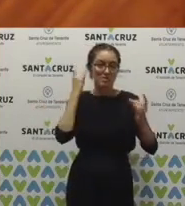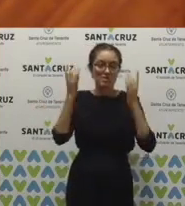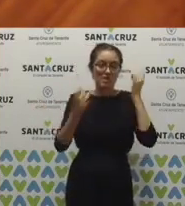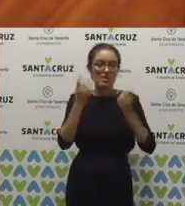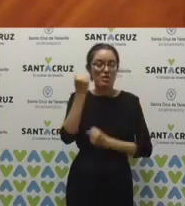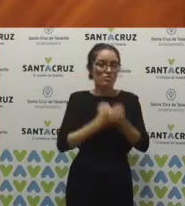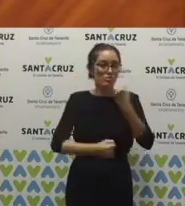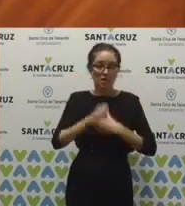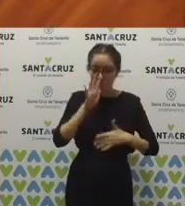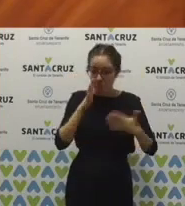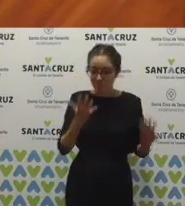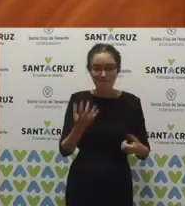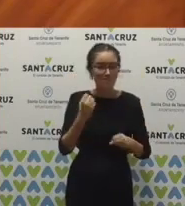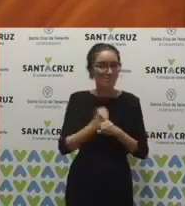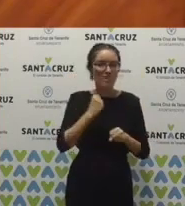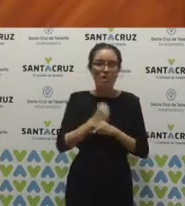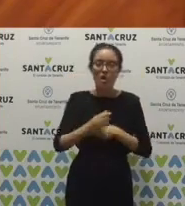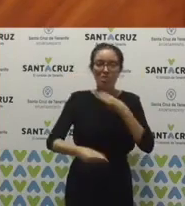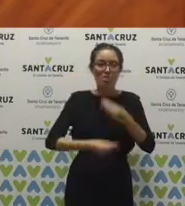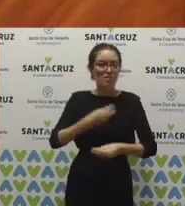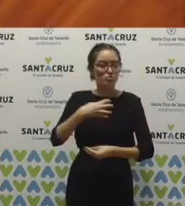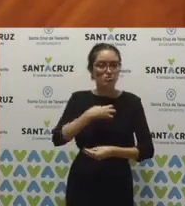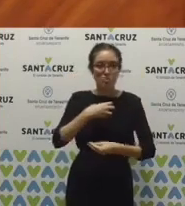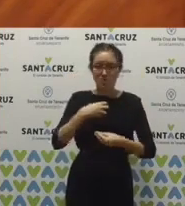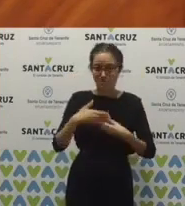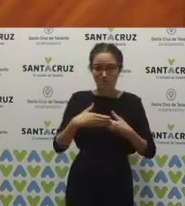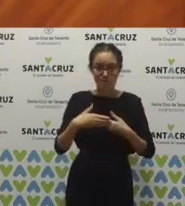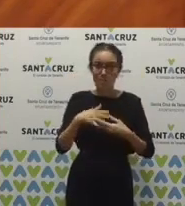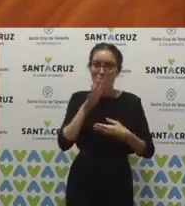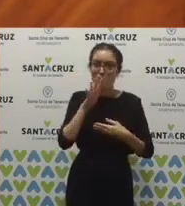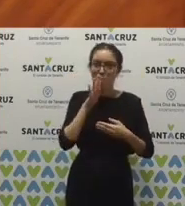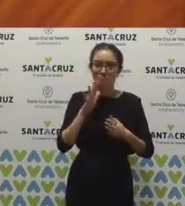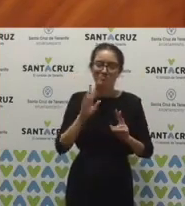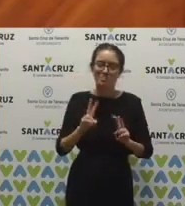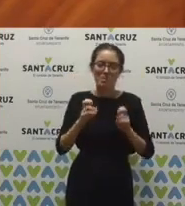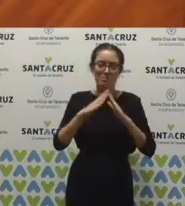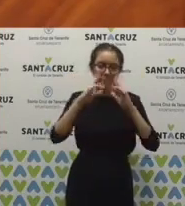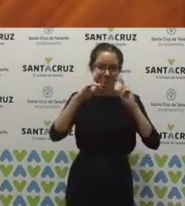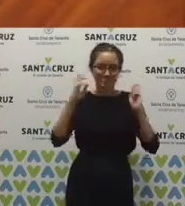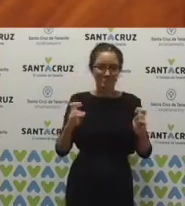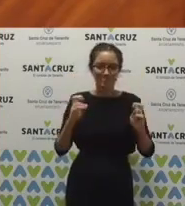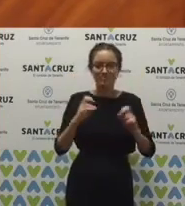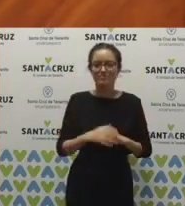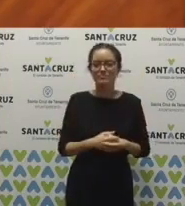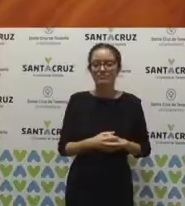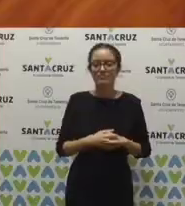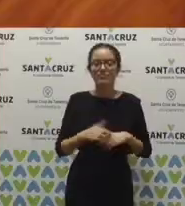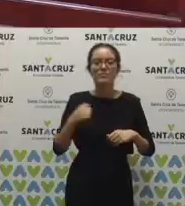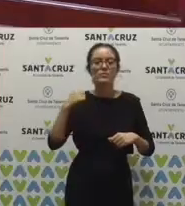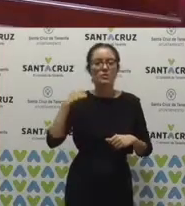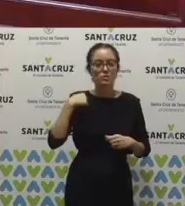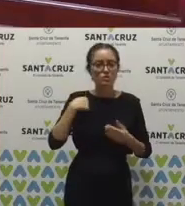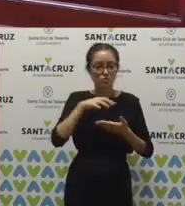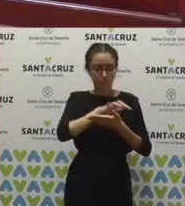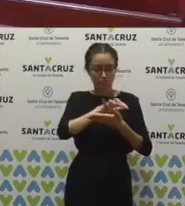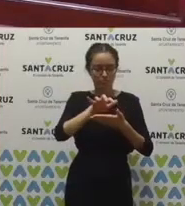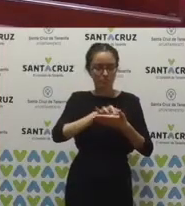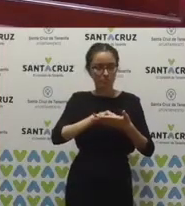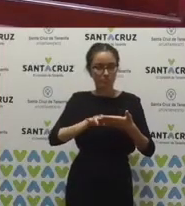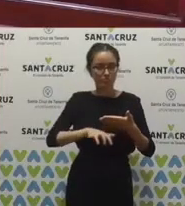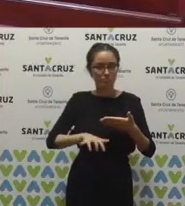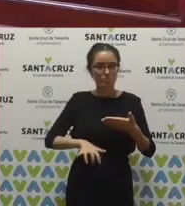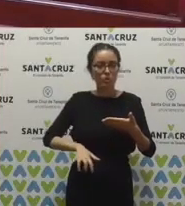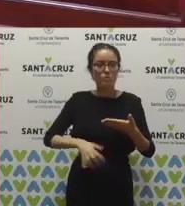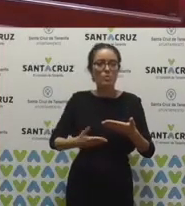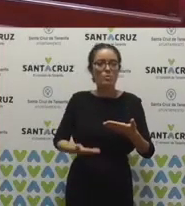desarrollar su labor precisamente por estar medidas de confinamiento y voy a centrarme en el texto de la moción porque todos ustedes